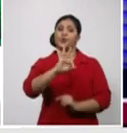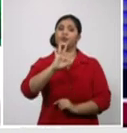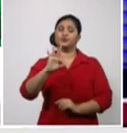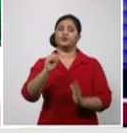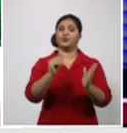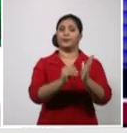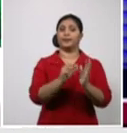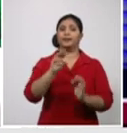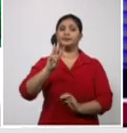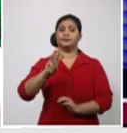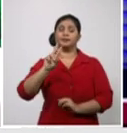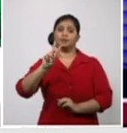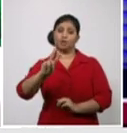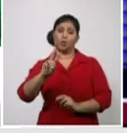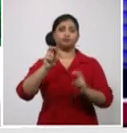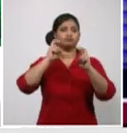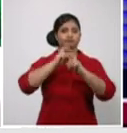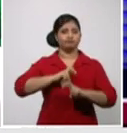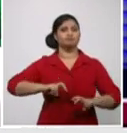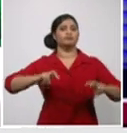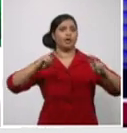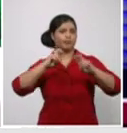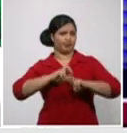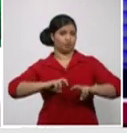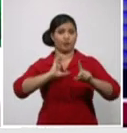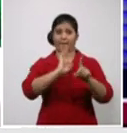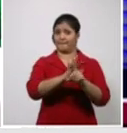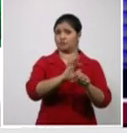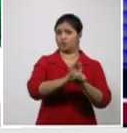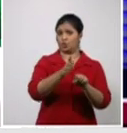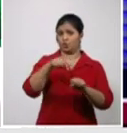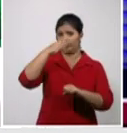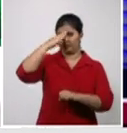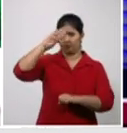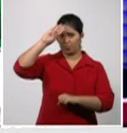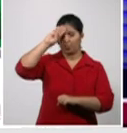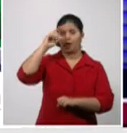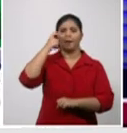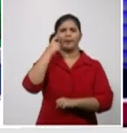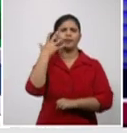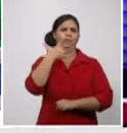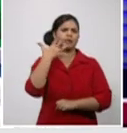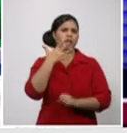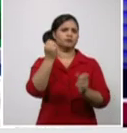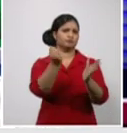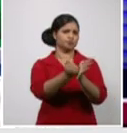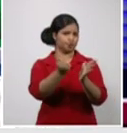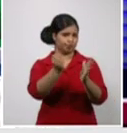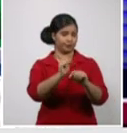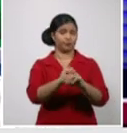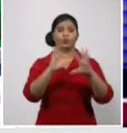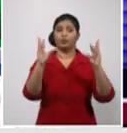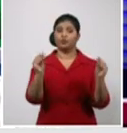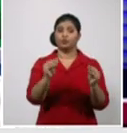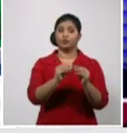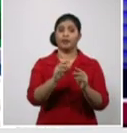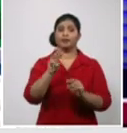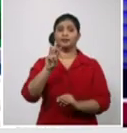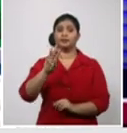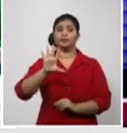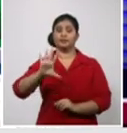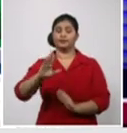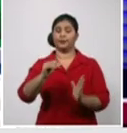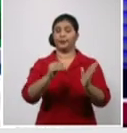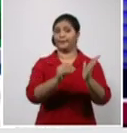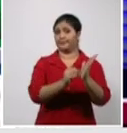2.088.032 muestras analizadas para buscar esta enfermedad y un total de